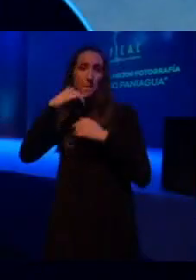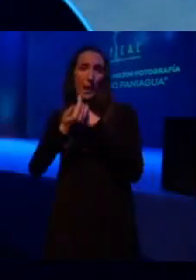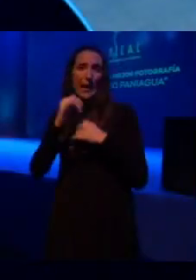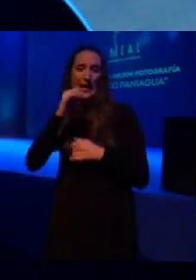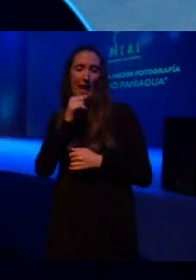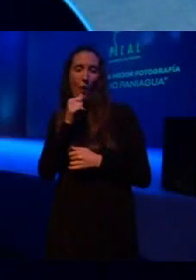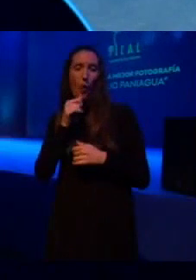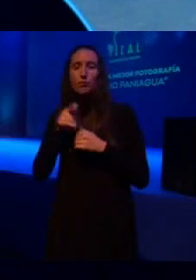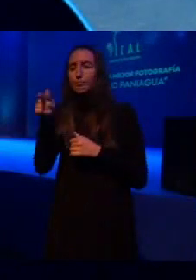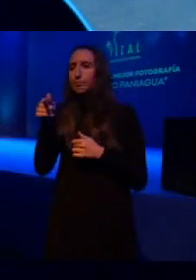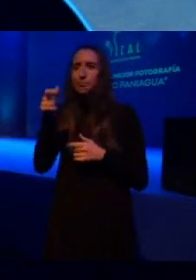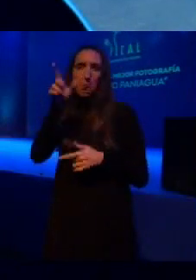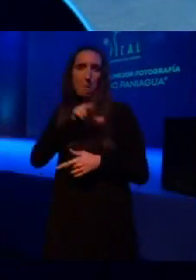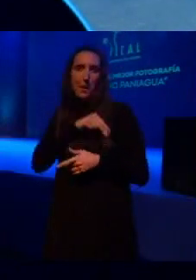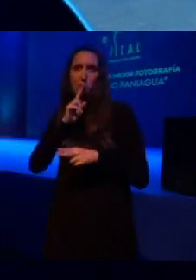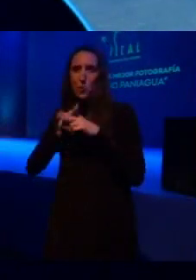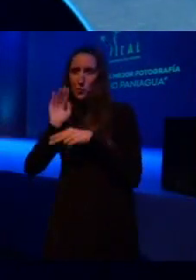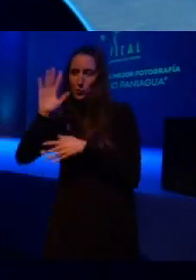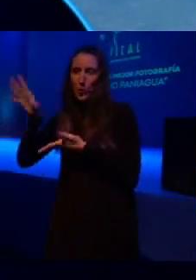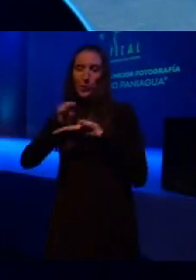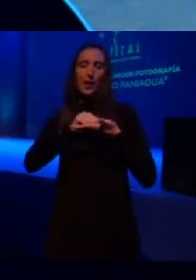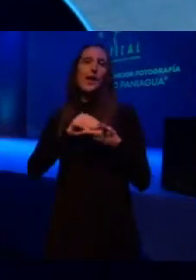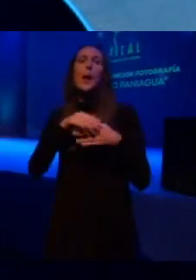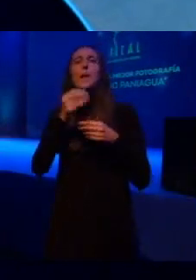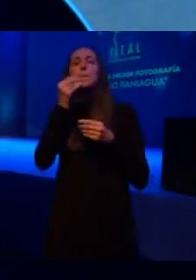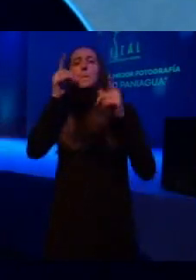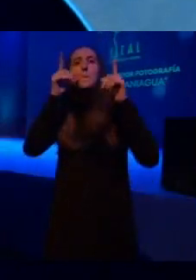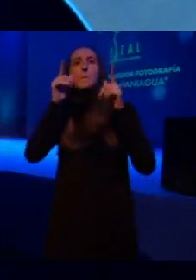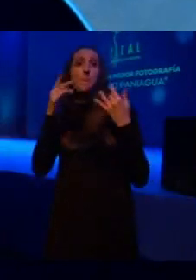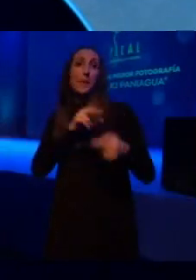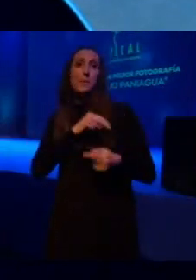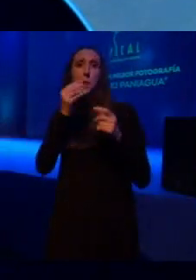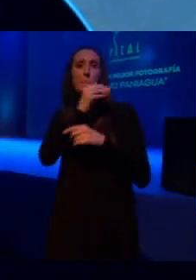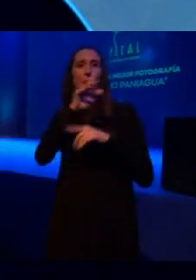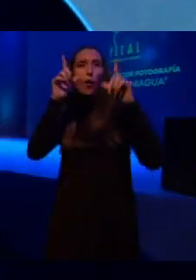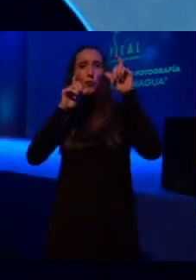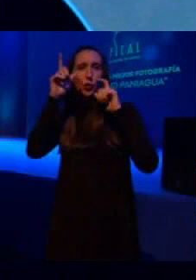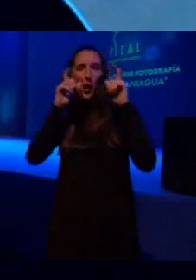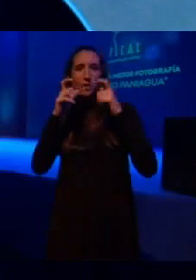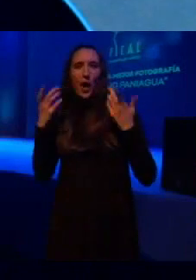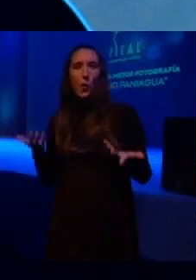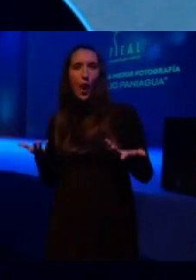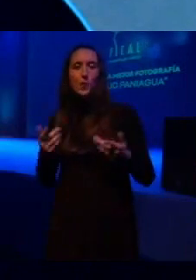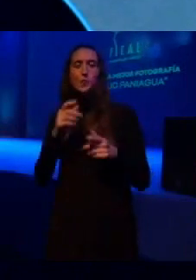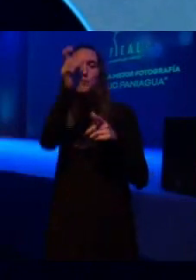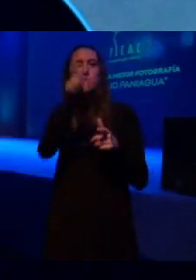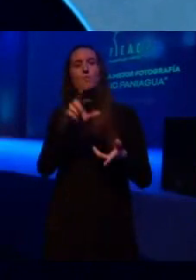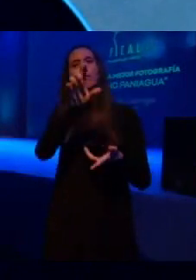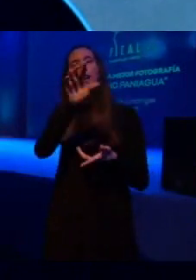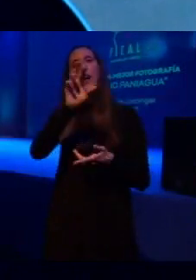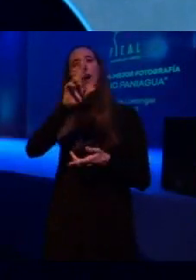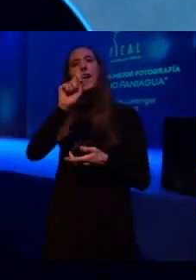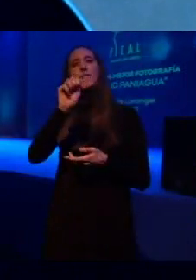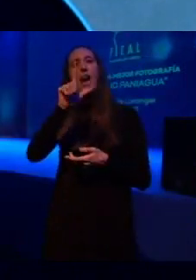a este prestigioso premio. El premio a la mejor fotografía Cecilio Paniagua, en esta ocasión, ha recaído en Rafael Loanger,